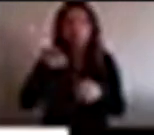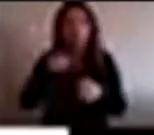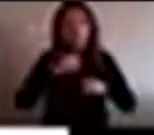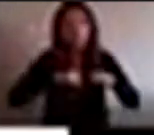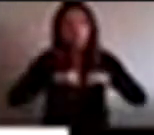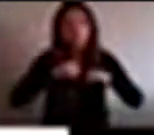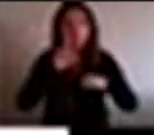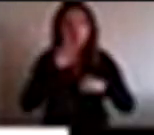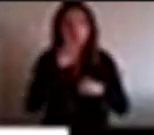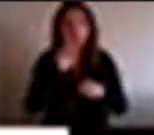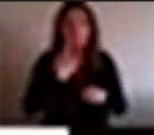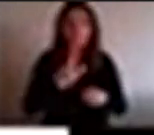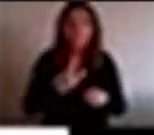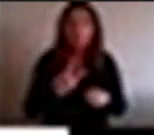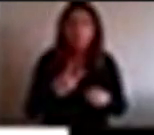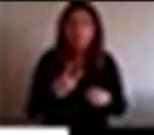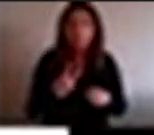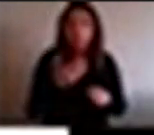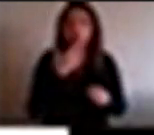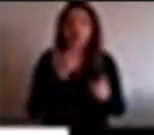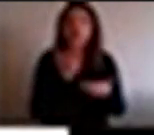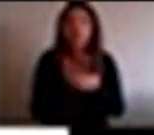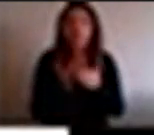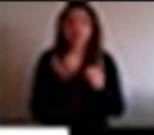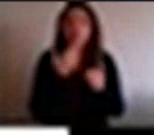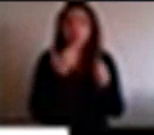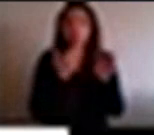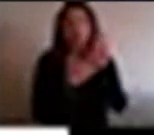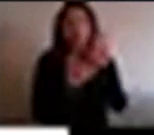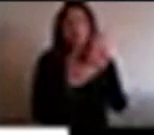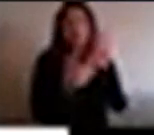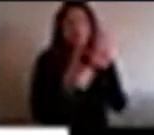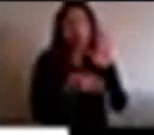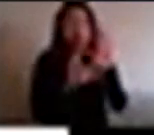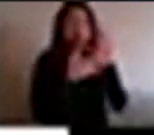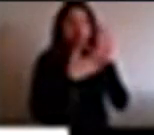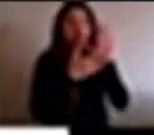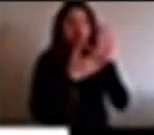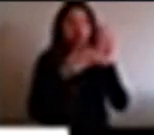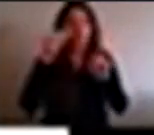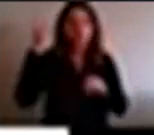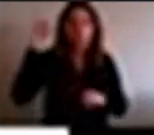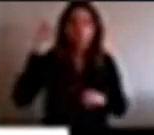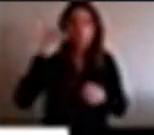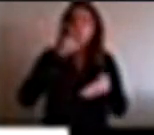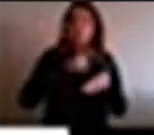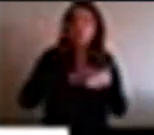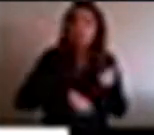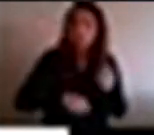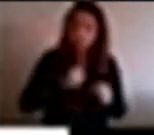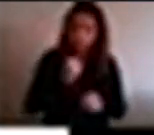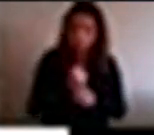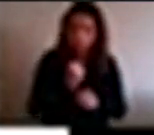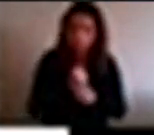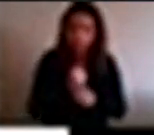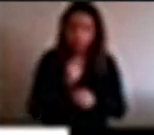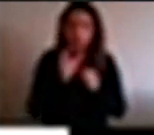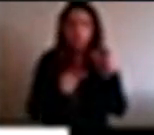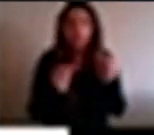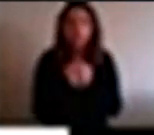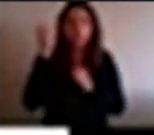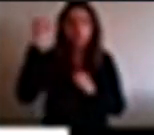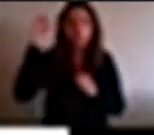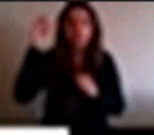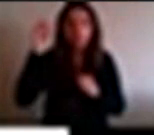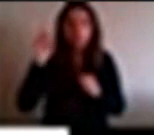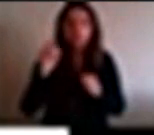documentos necesarios, pues que es el certificado de discapacidad, los contratos de trabajo de las personas con discapacidad, la nómina total de la empresa